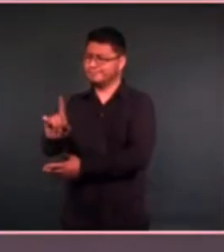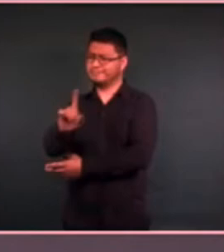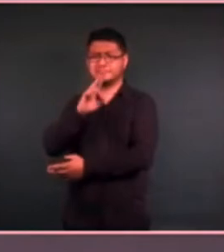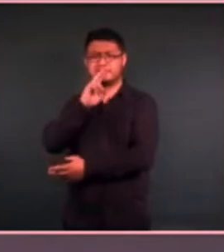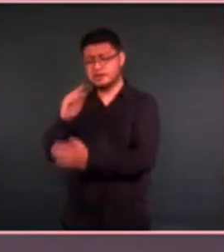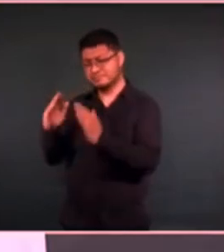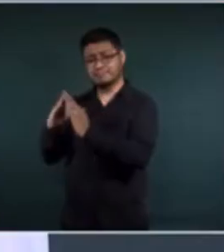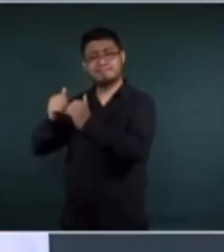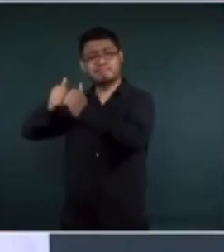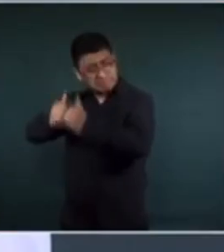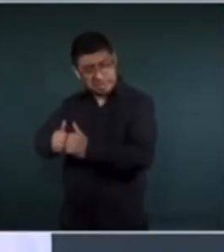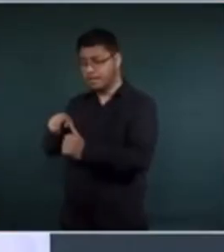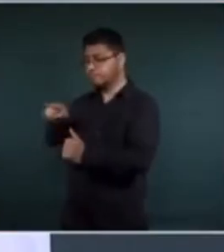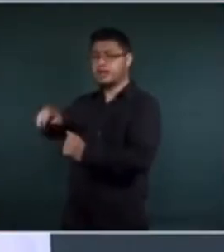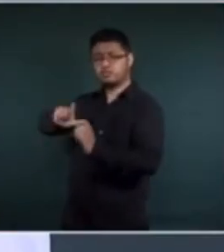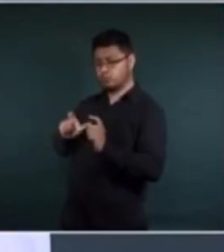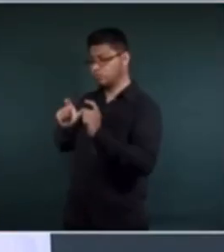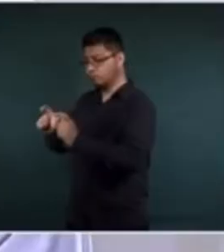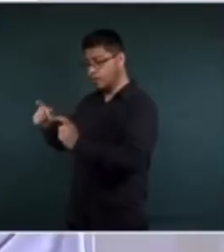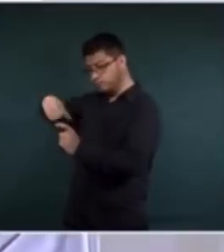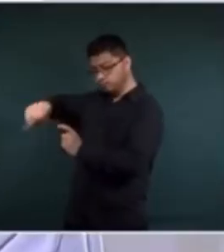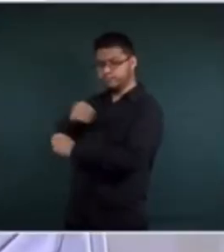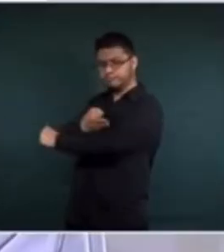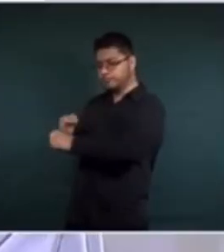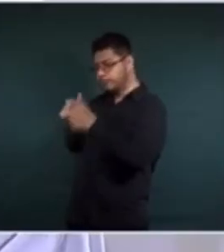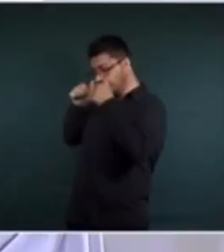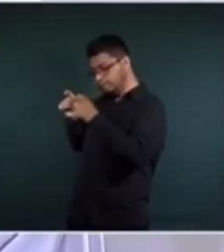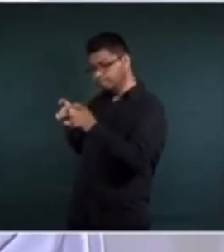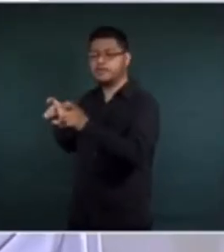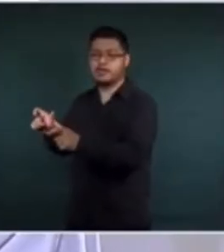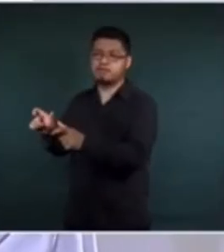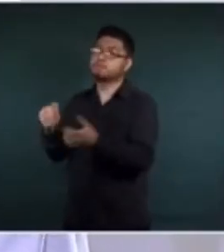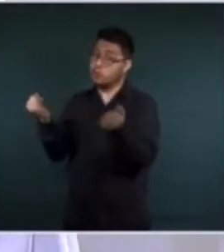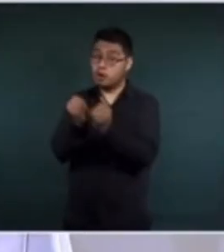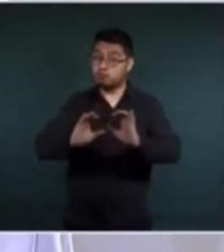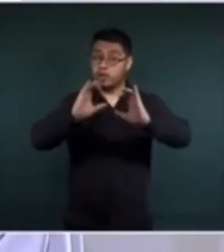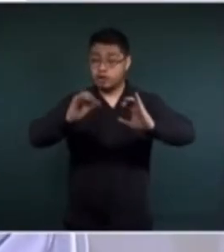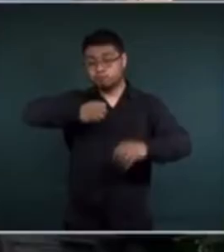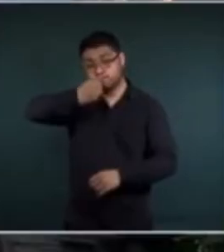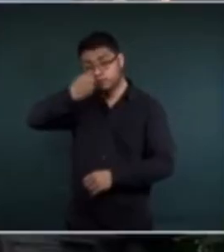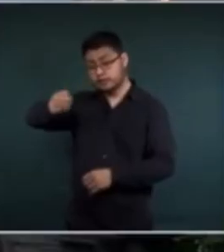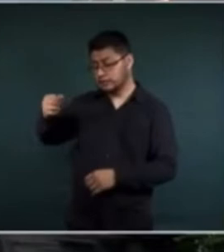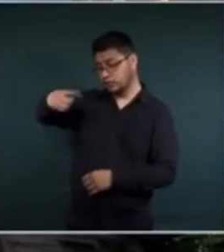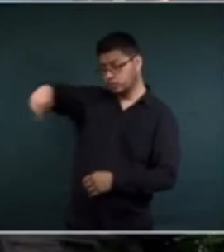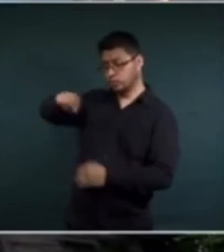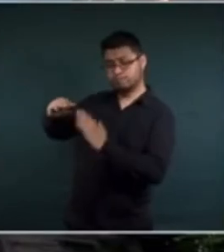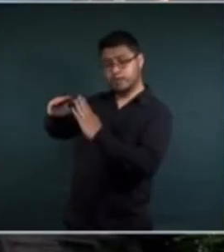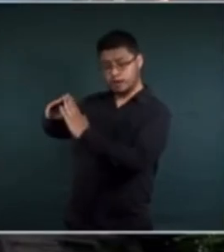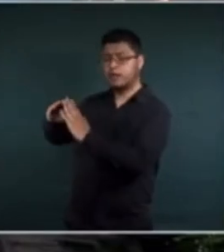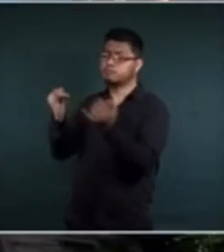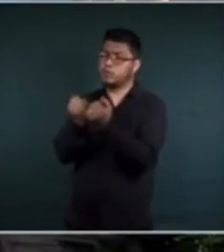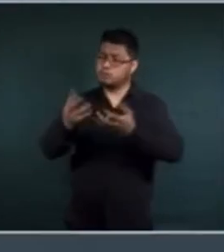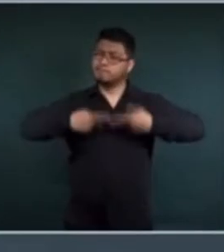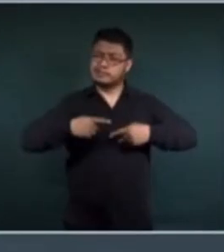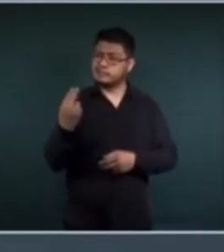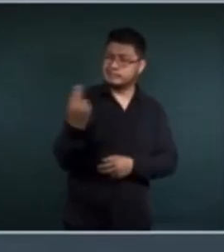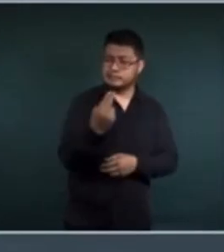mejor quedarnos, resguardarnos, seguir cuidando a los adultos mayores, a la población más